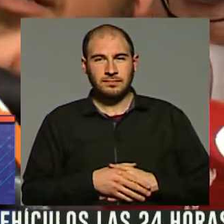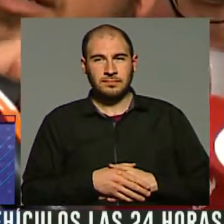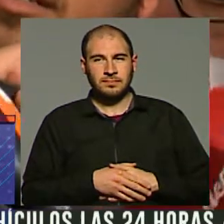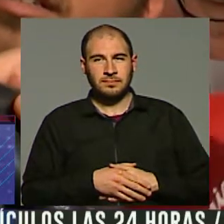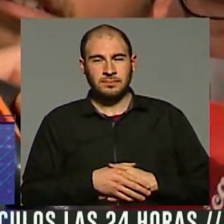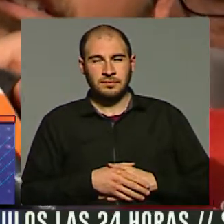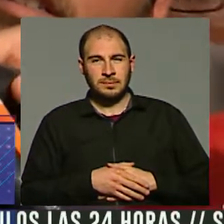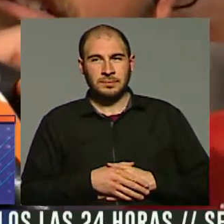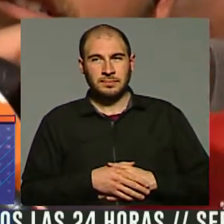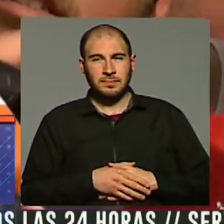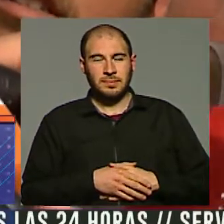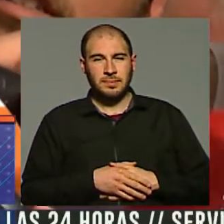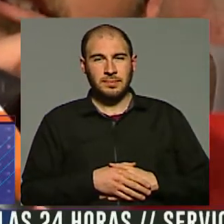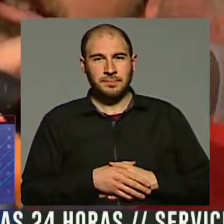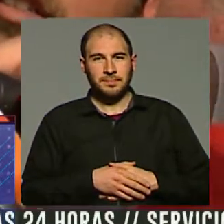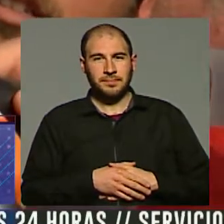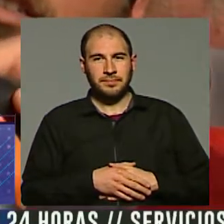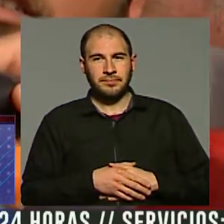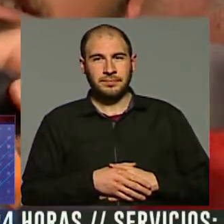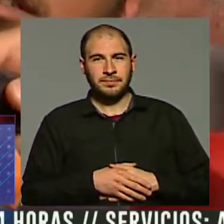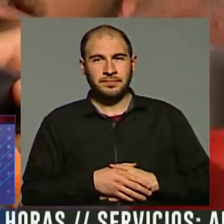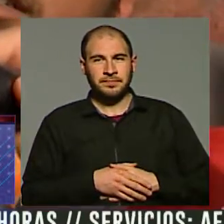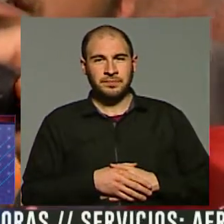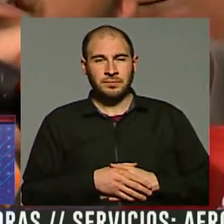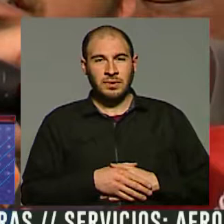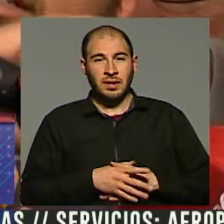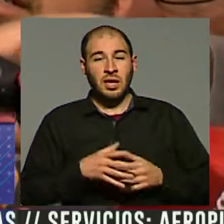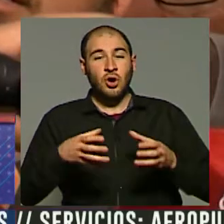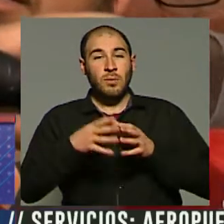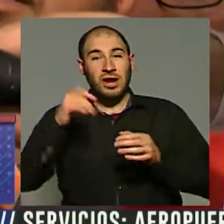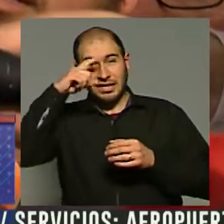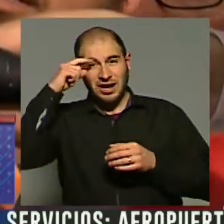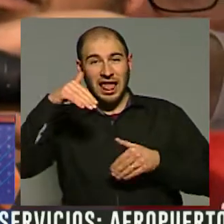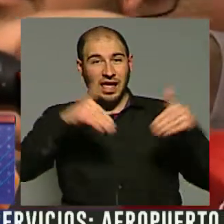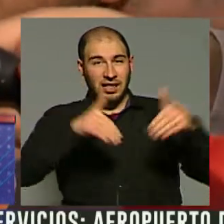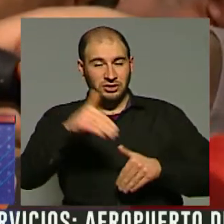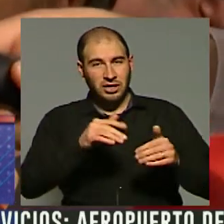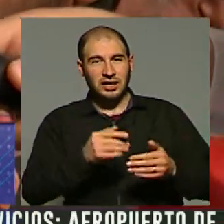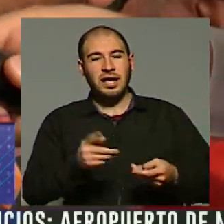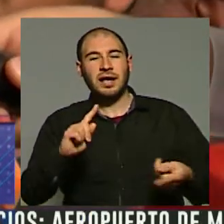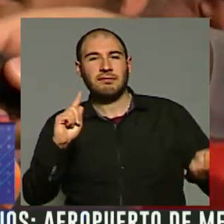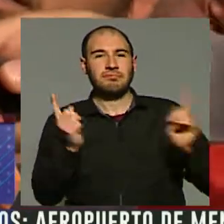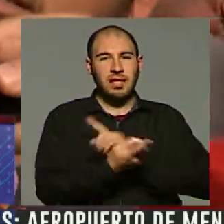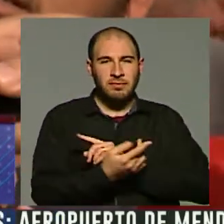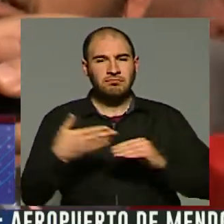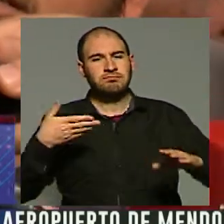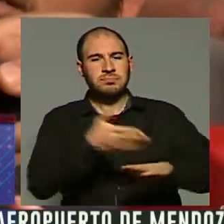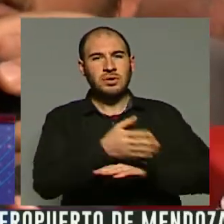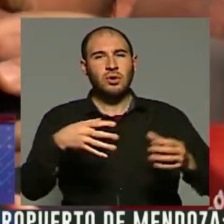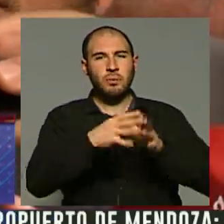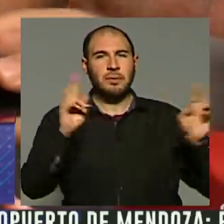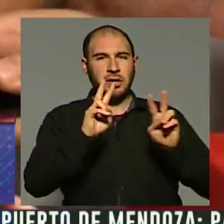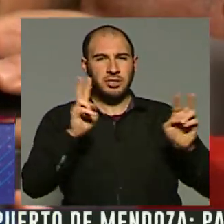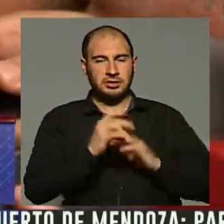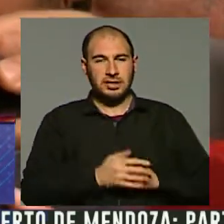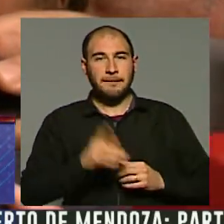Gioja volverá a presidir el Partido Justicialista. La Cámara Nacional Electoral revocó la intervención del Partido